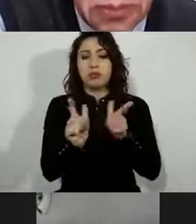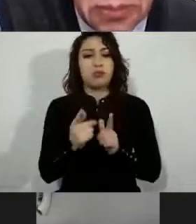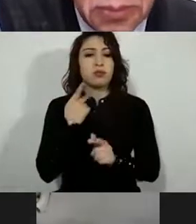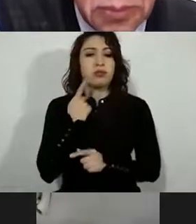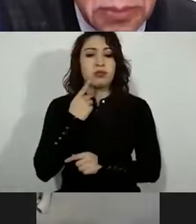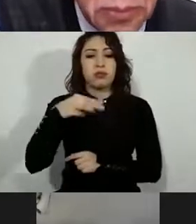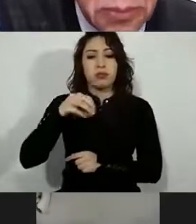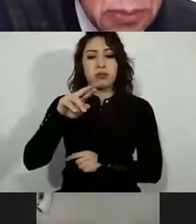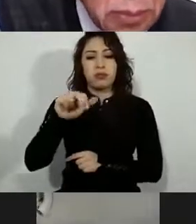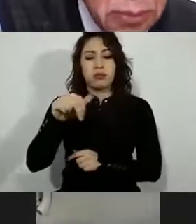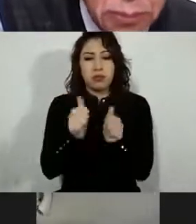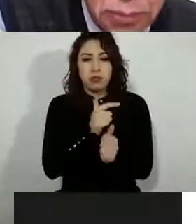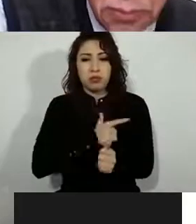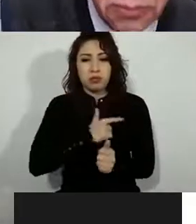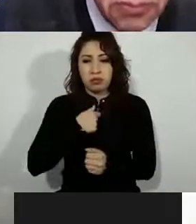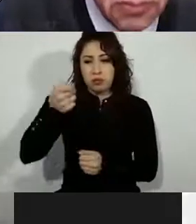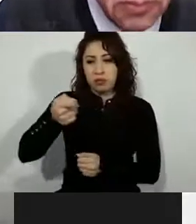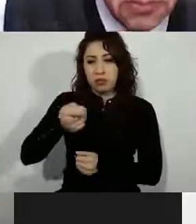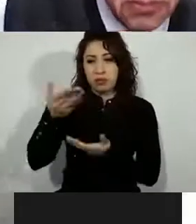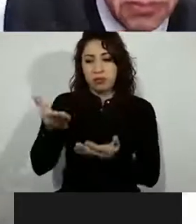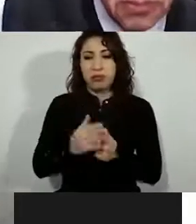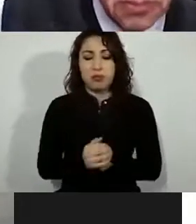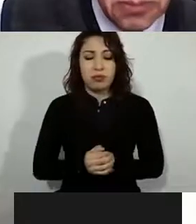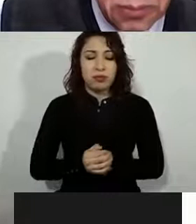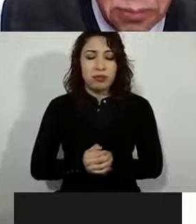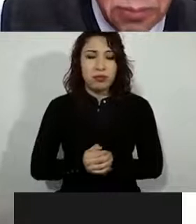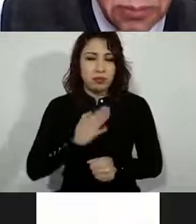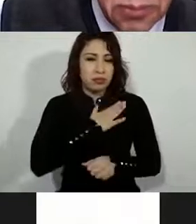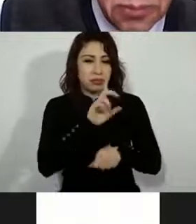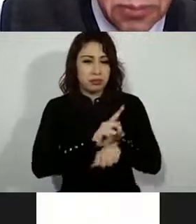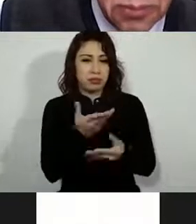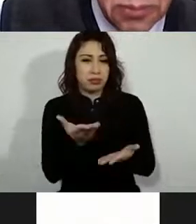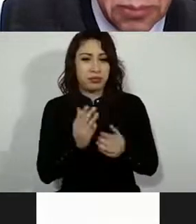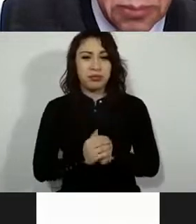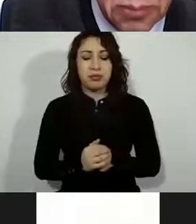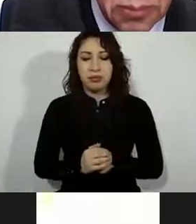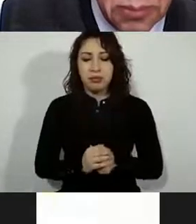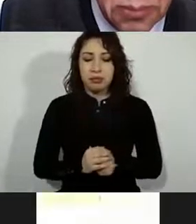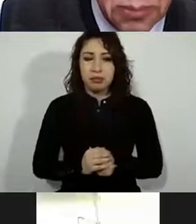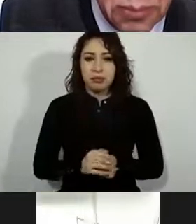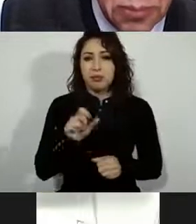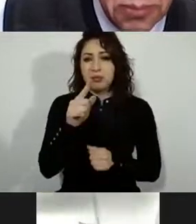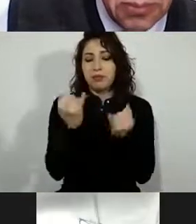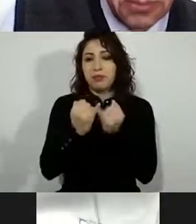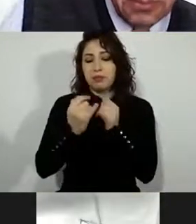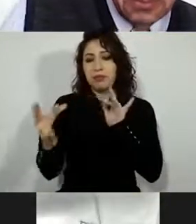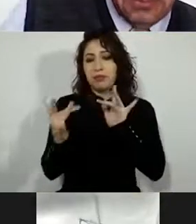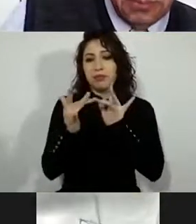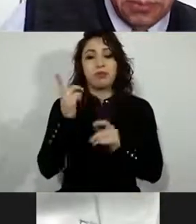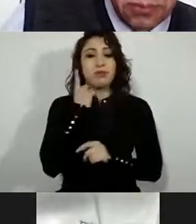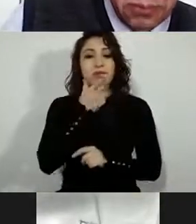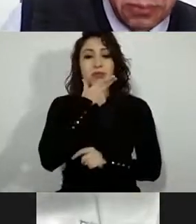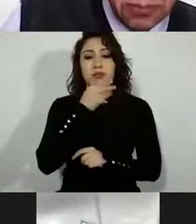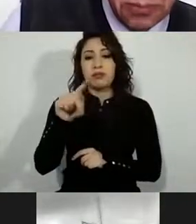saludar a la diputada Marta. También, Buenos días. Buenos días, diputada Marta. También se encuentra el diputado Mauricio